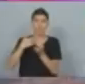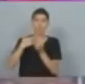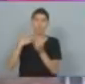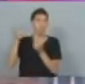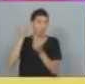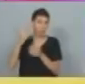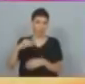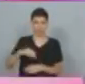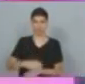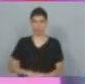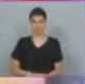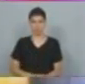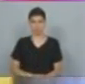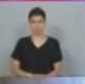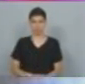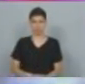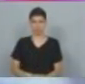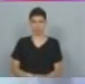hablas.